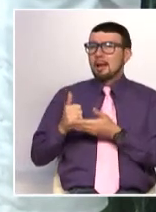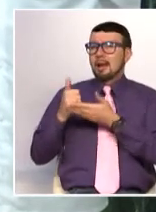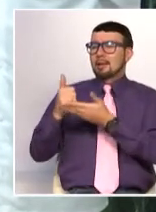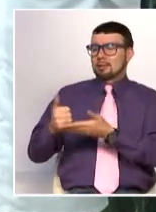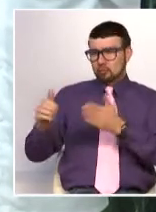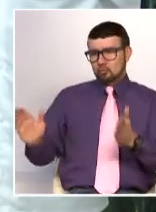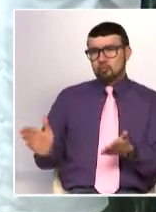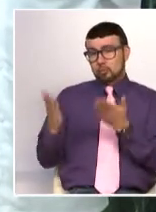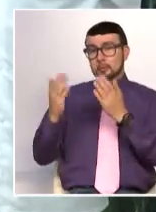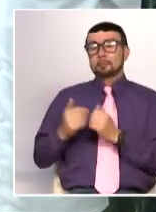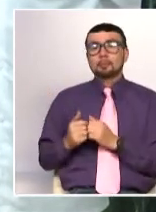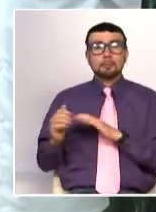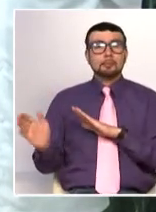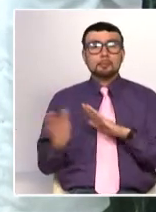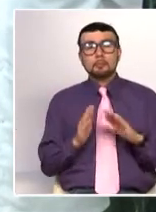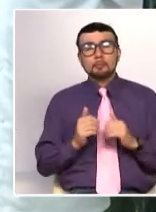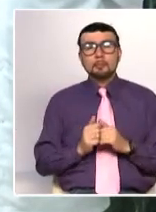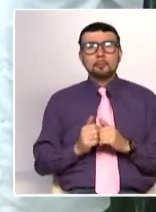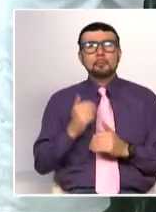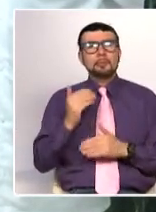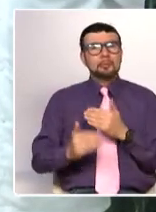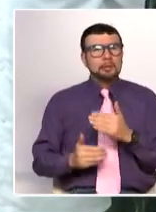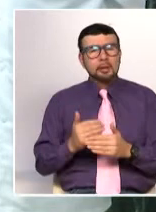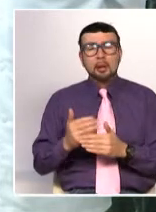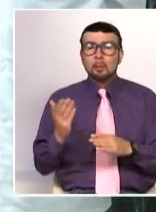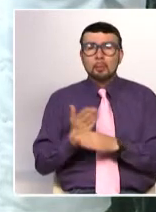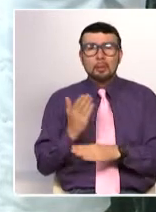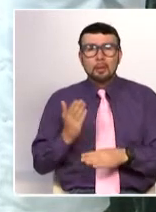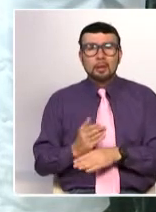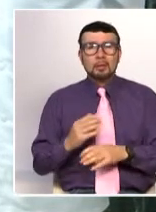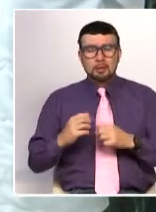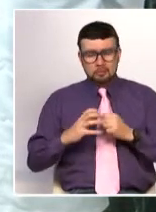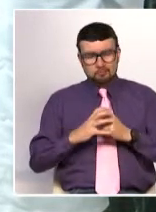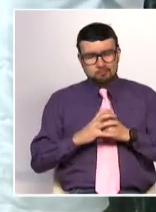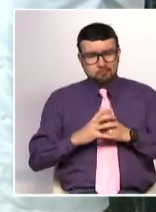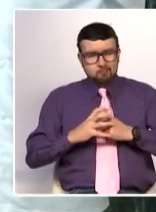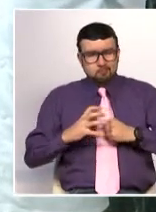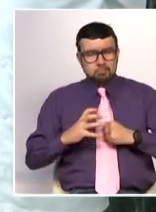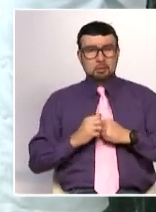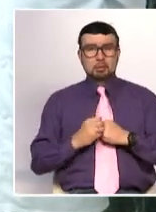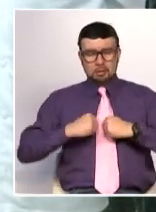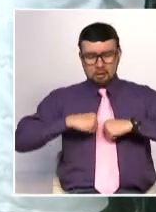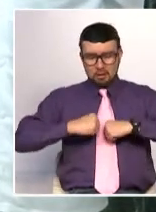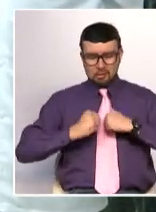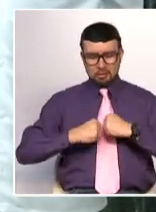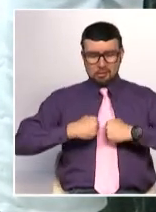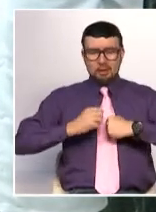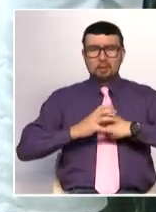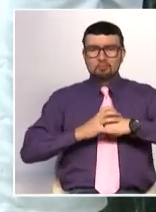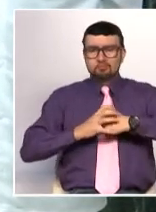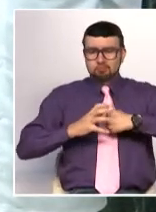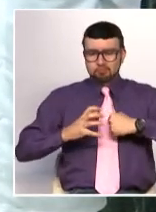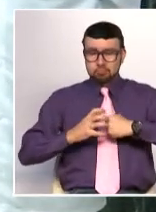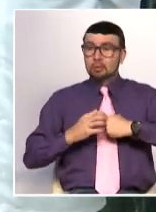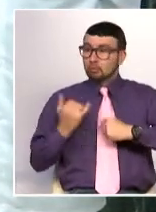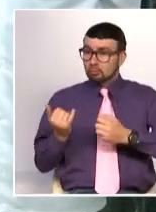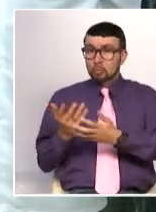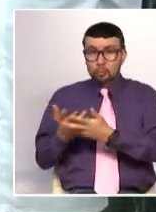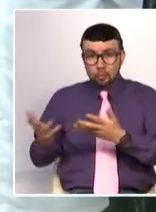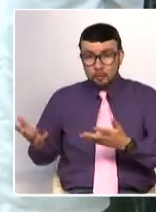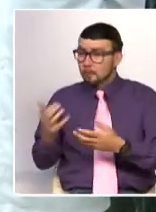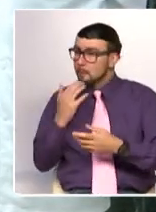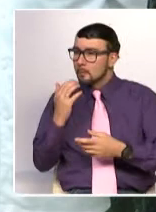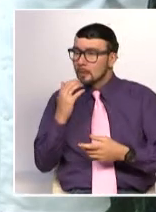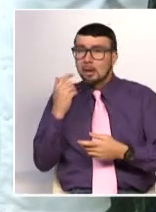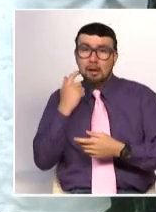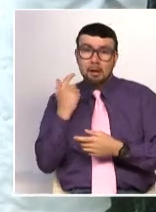los problemas actriz reumáticos toda esta contaminación que hemos hablado de los metales al retirarlos